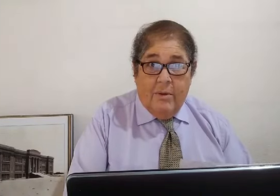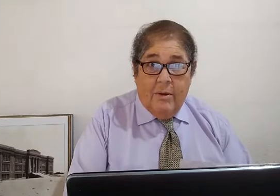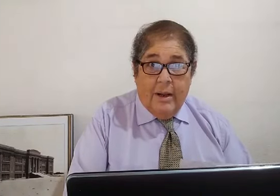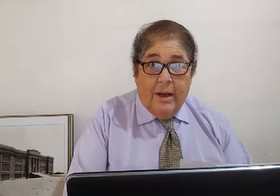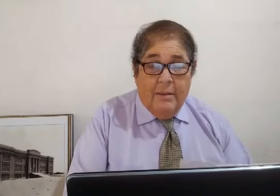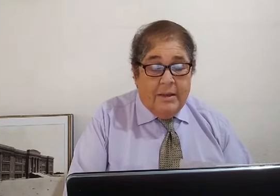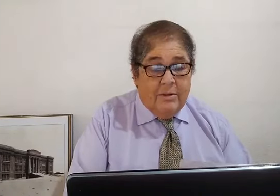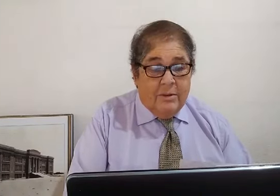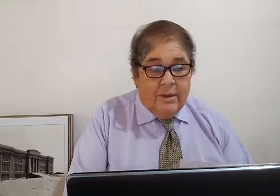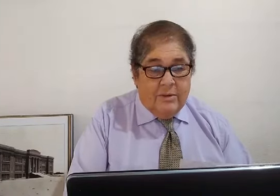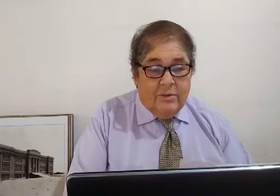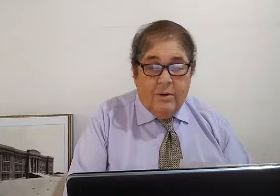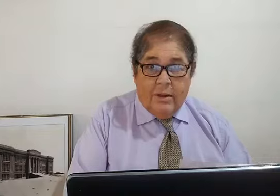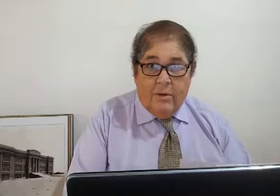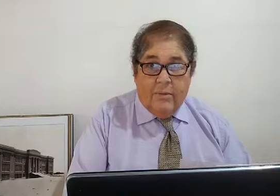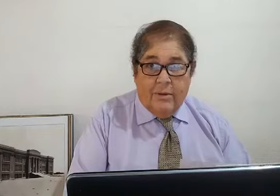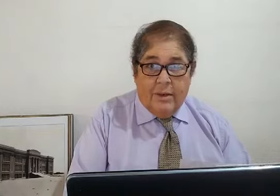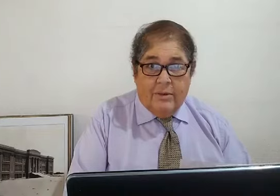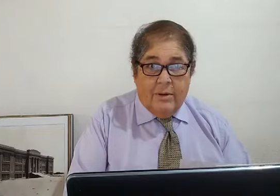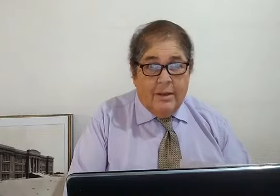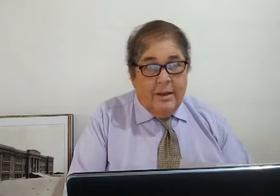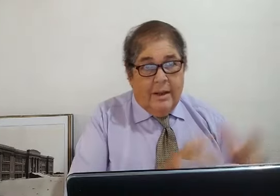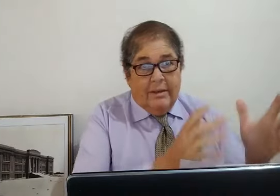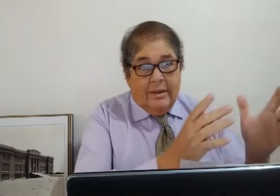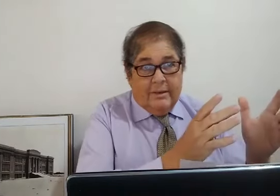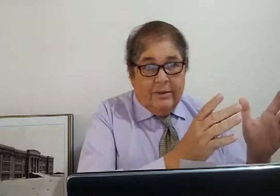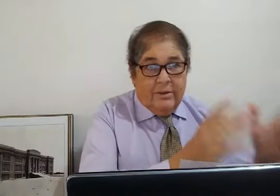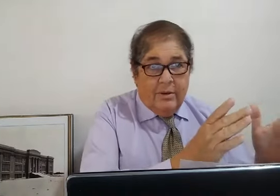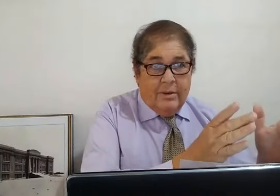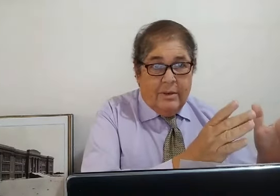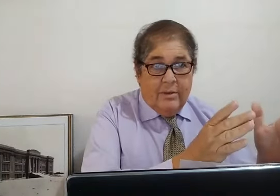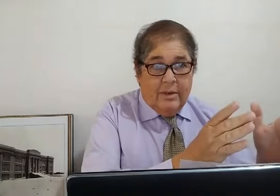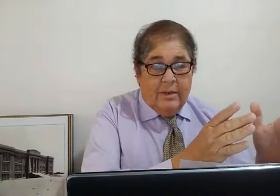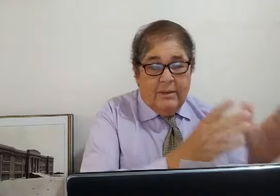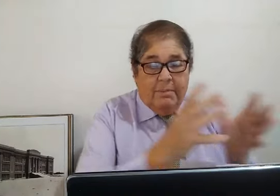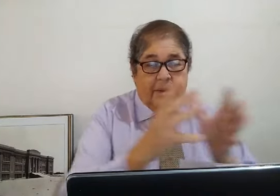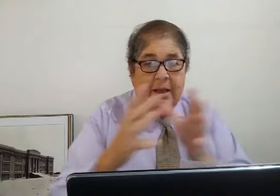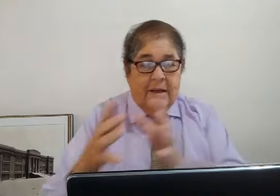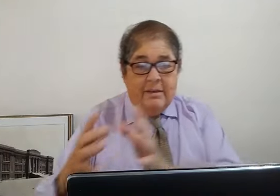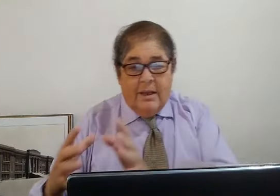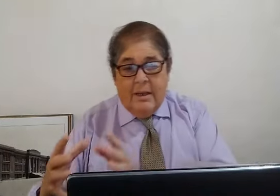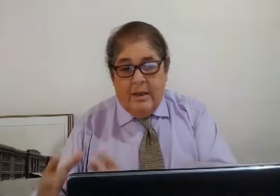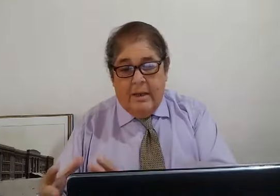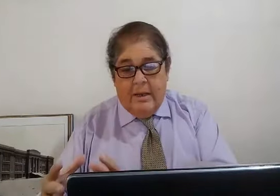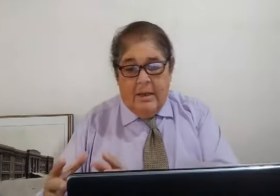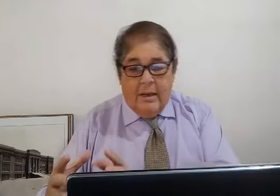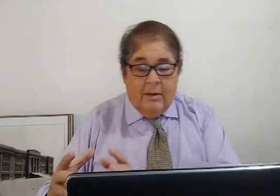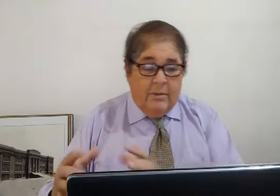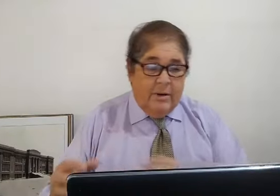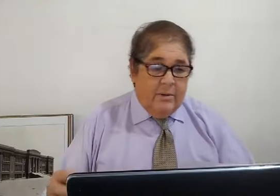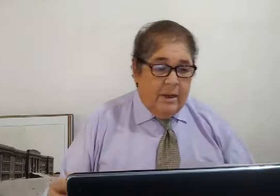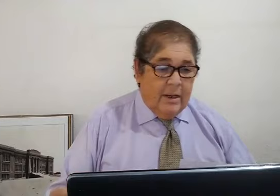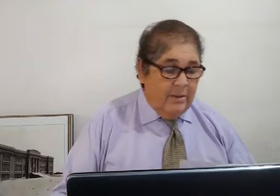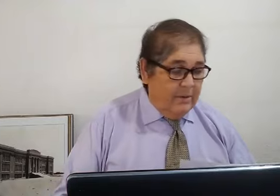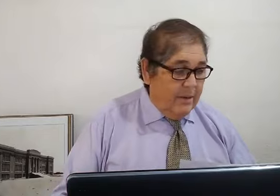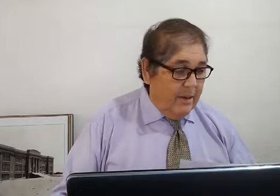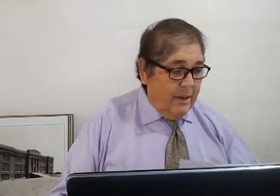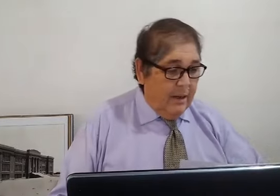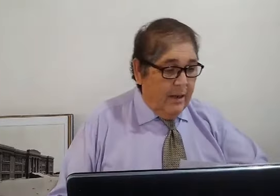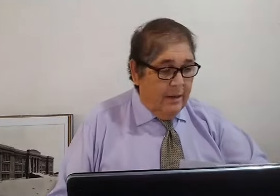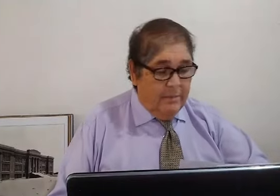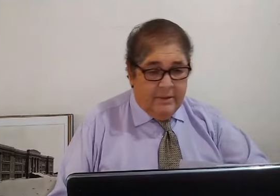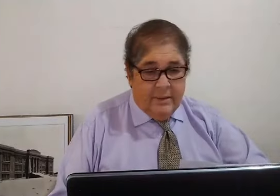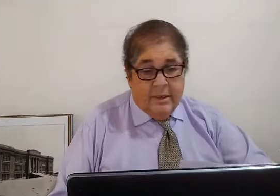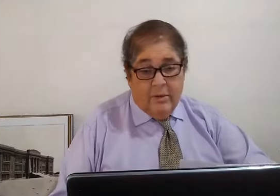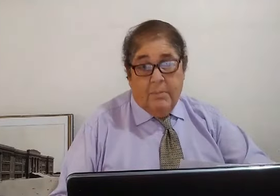nuevo elemento de discordia y confrontación entre el sector de los grandes capitales y el gobierno que encabeza